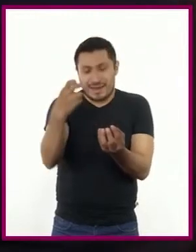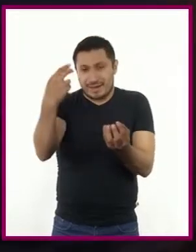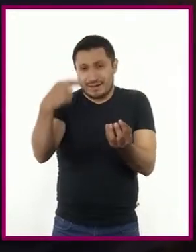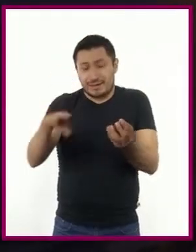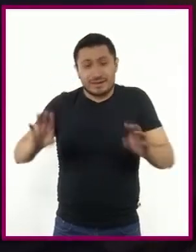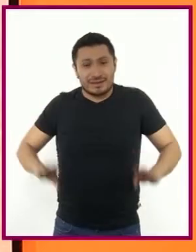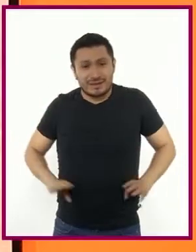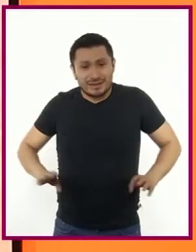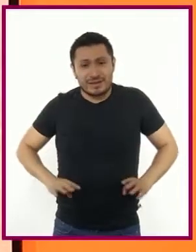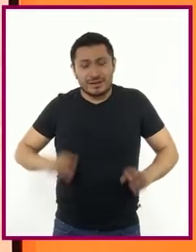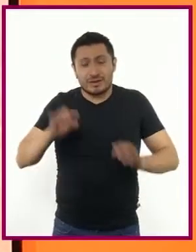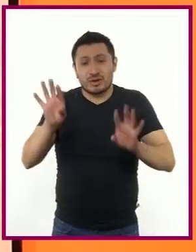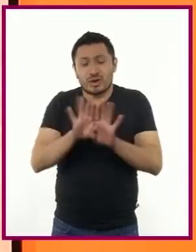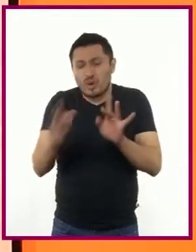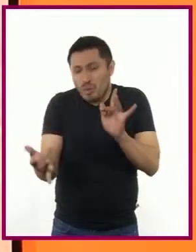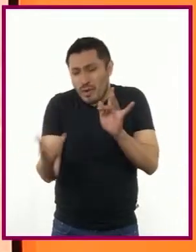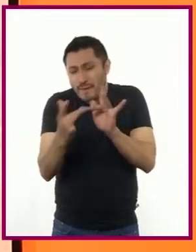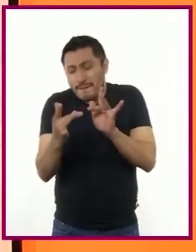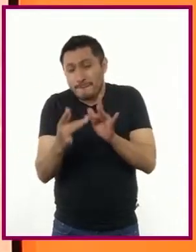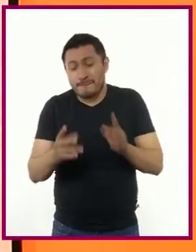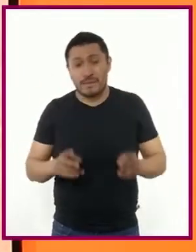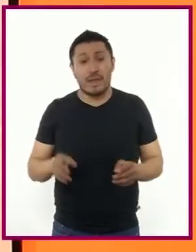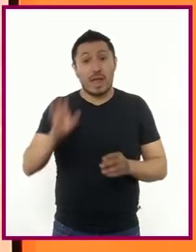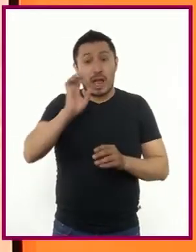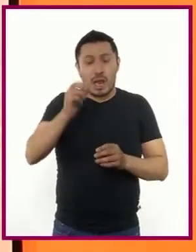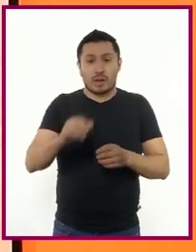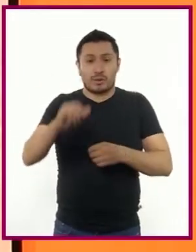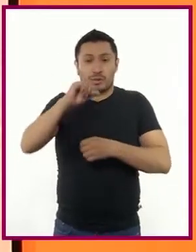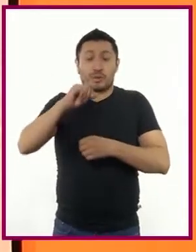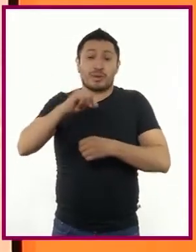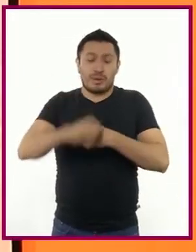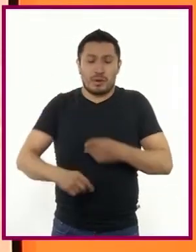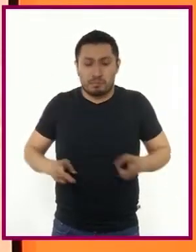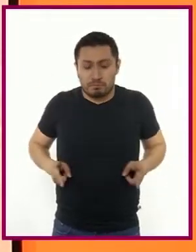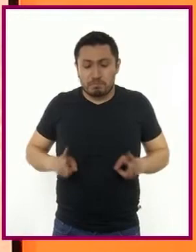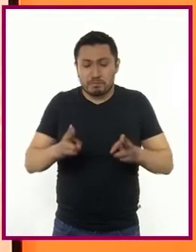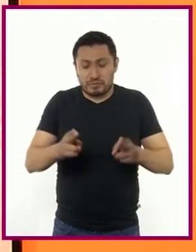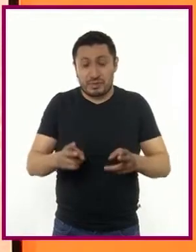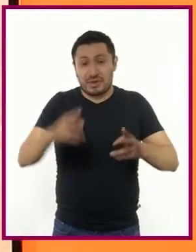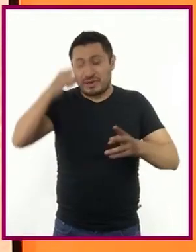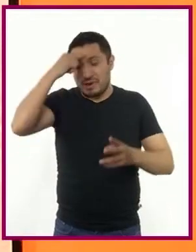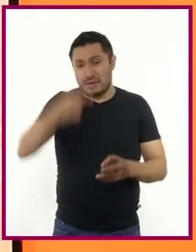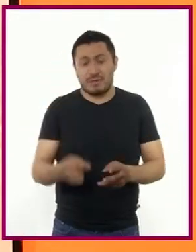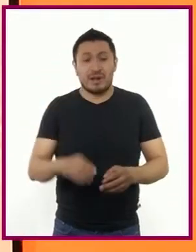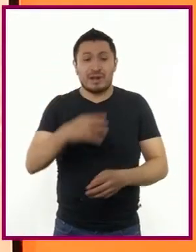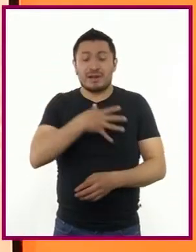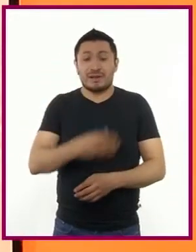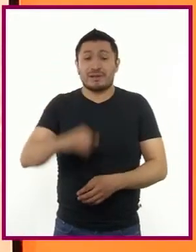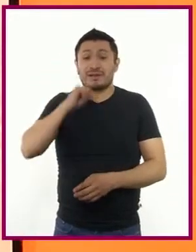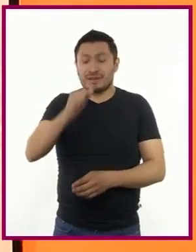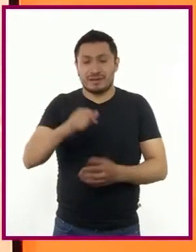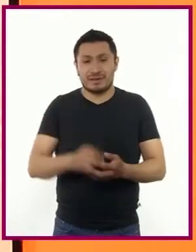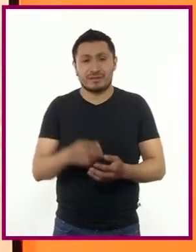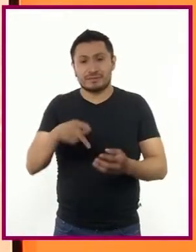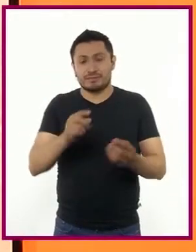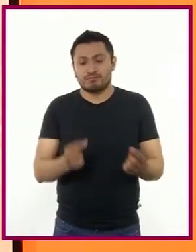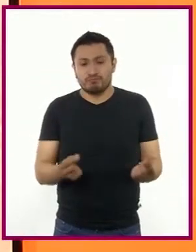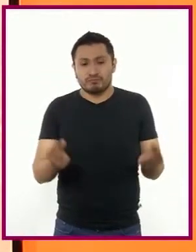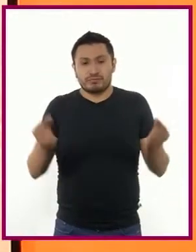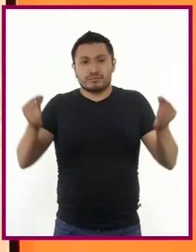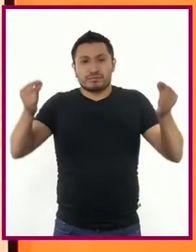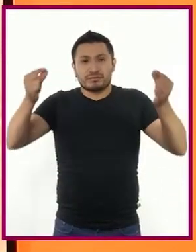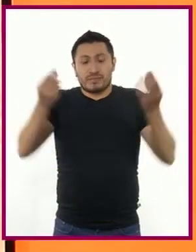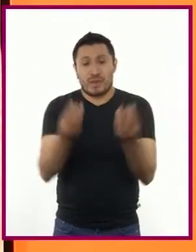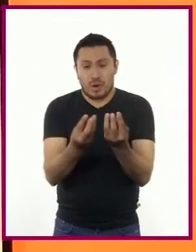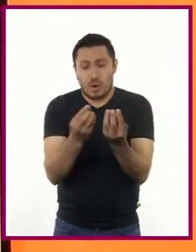que se amarran y se cortan en la vasectomía, descienden a los lados de los testículos y luego ascienden por las ingles y